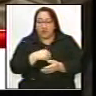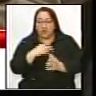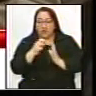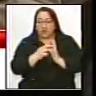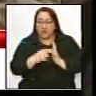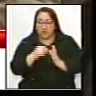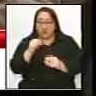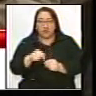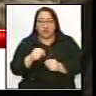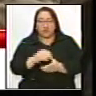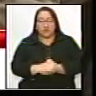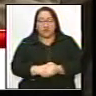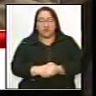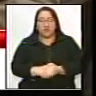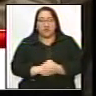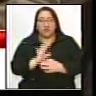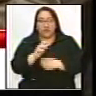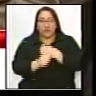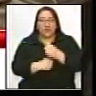este quinquenio.